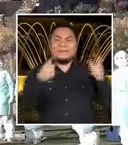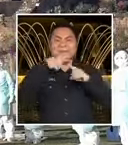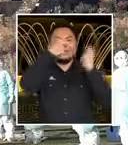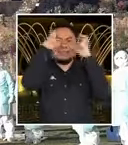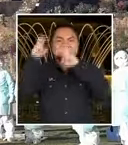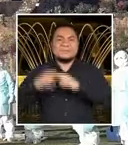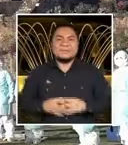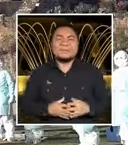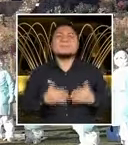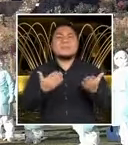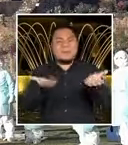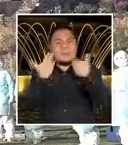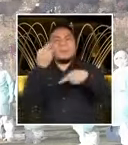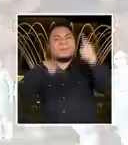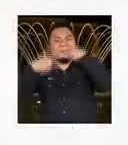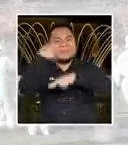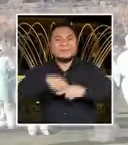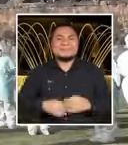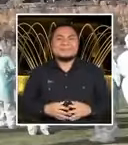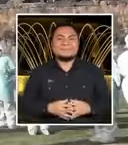turismo. Vamos a volver.